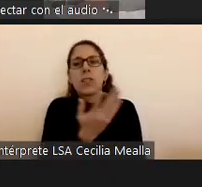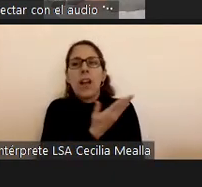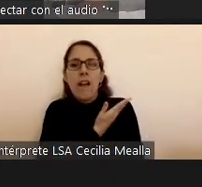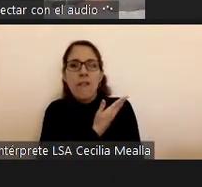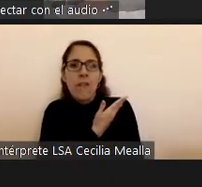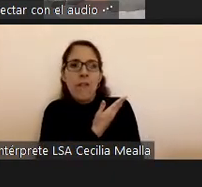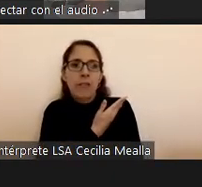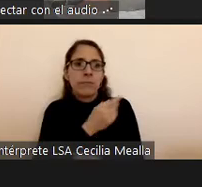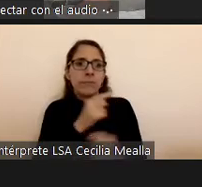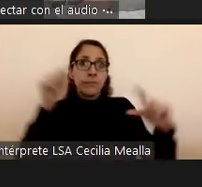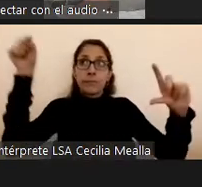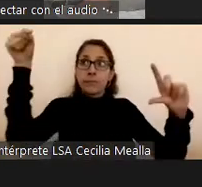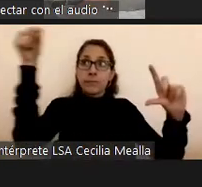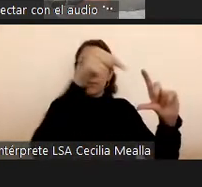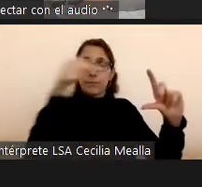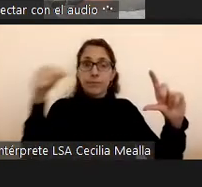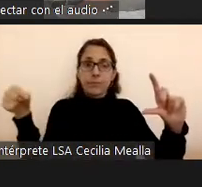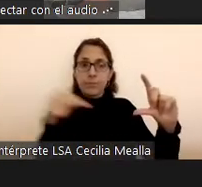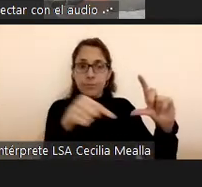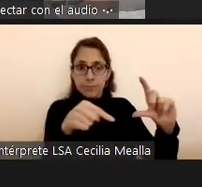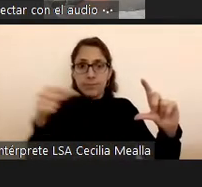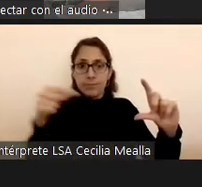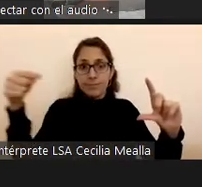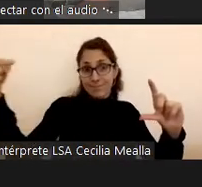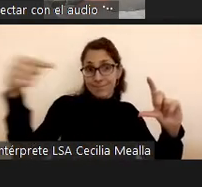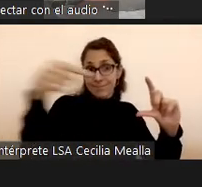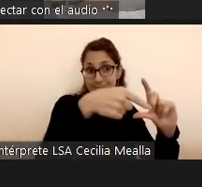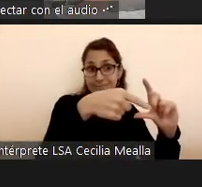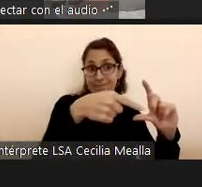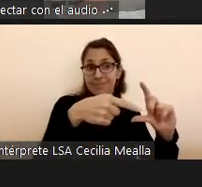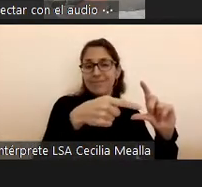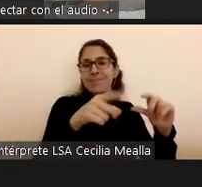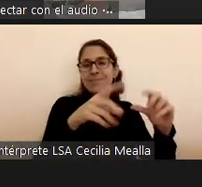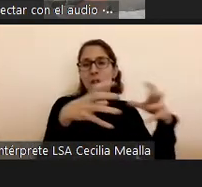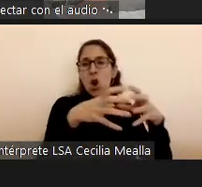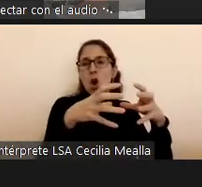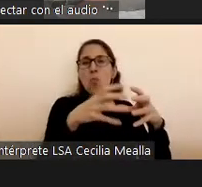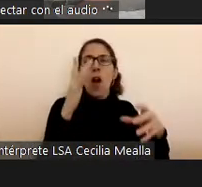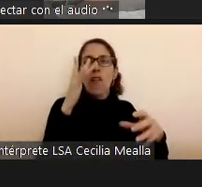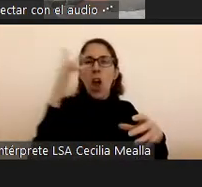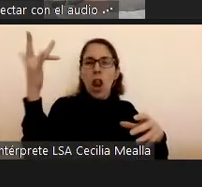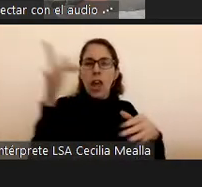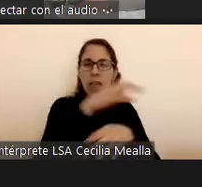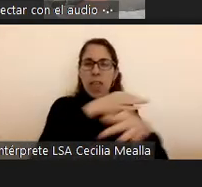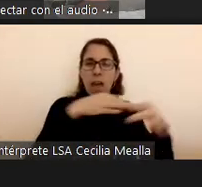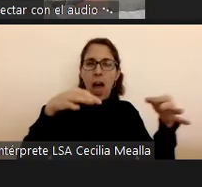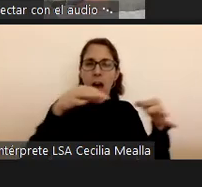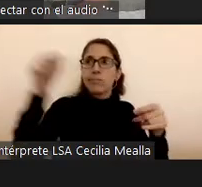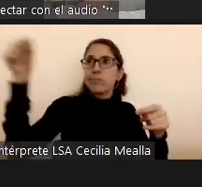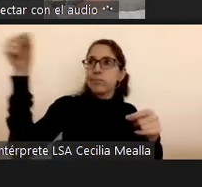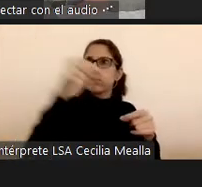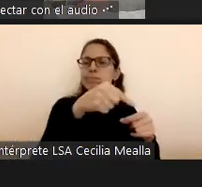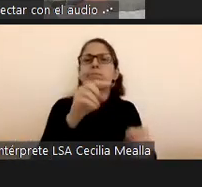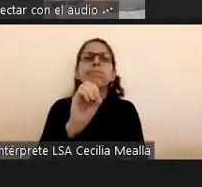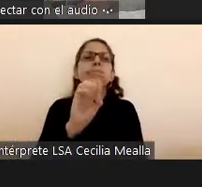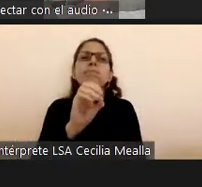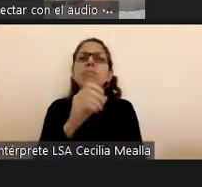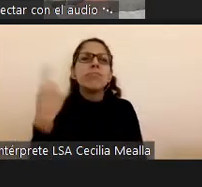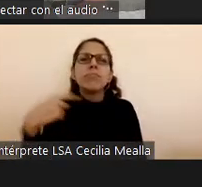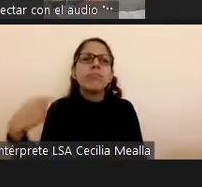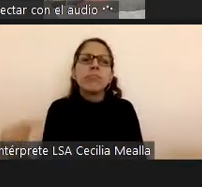que sería esta, que está marcando este grupo de bacterias, que serían las violetas. ¿Qué tipo